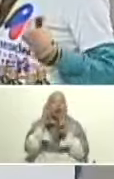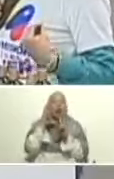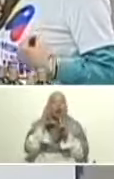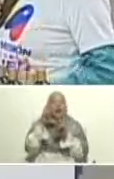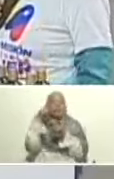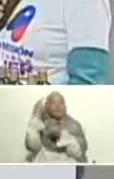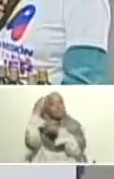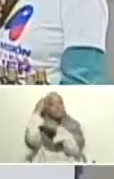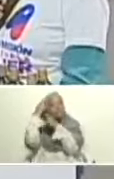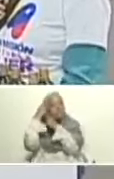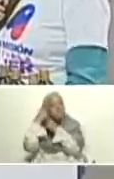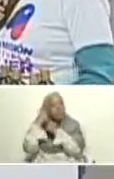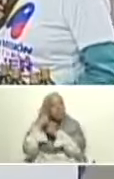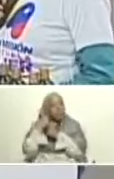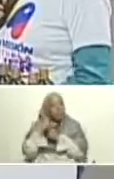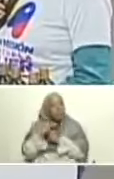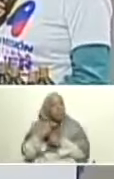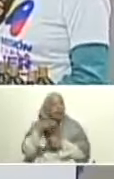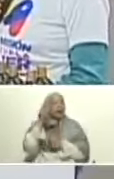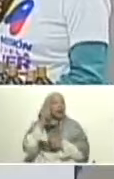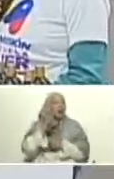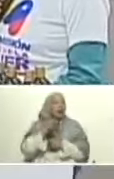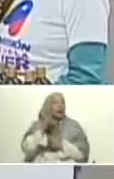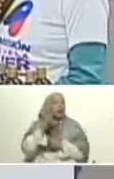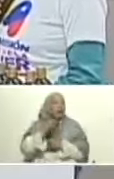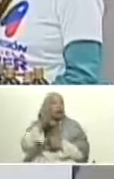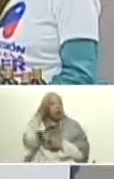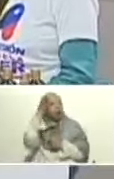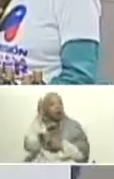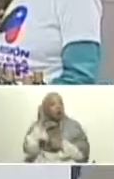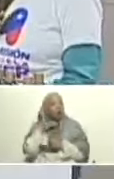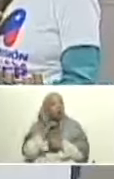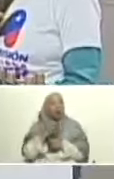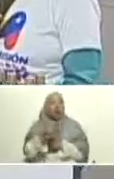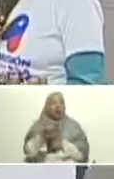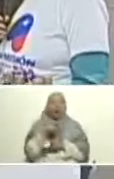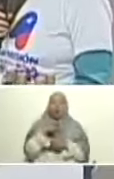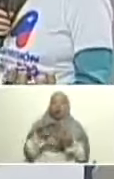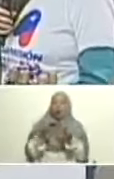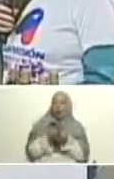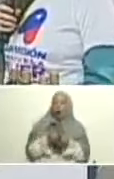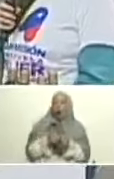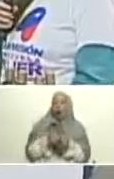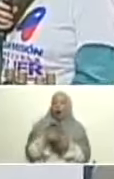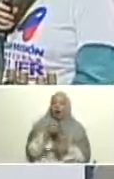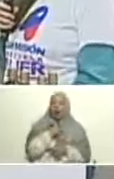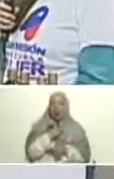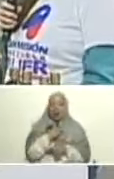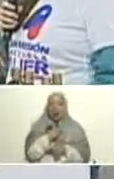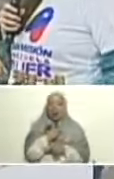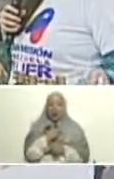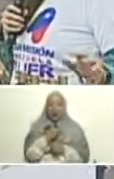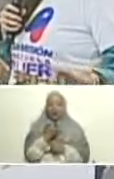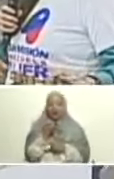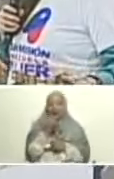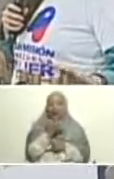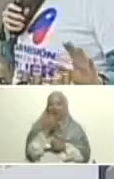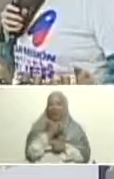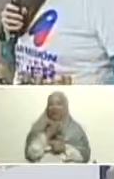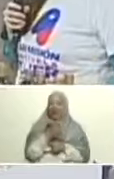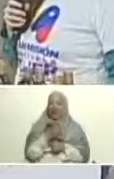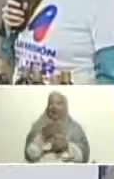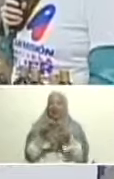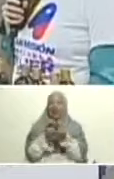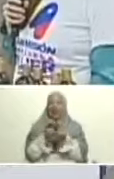alisadores para limpiar bien el cuero cabelludo. Y también. Nosotros también, yo aplico también mis alisadores, mira cómo me queda. Ah, me queda fino el y cabello. Y